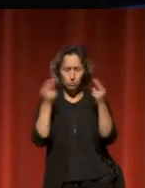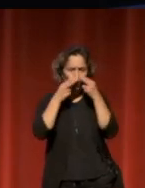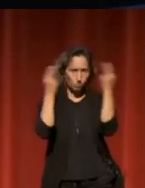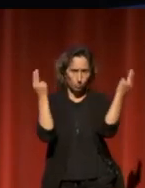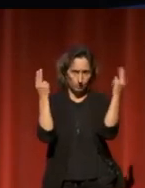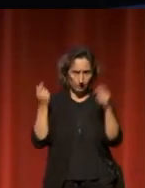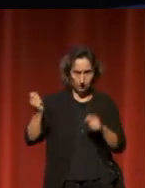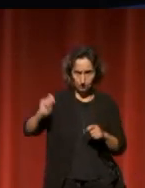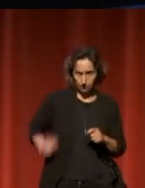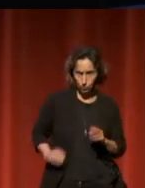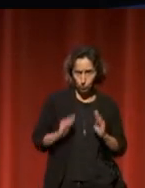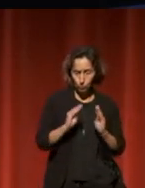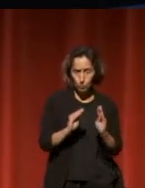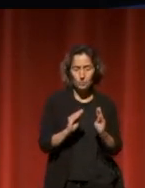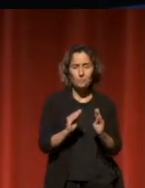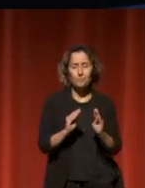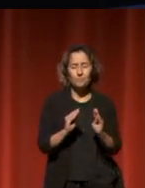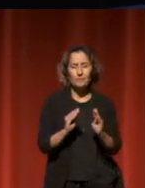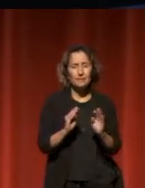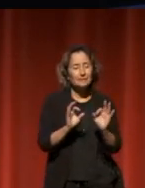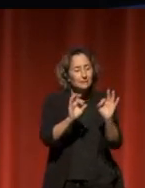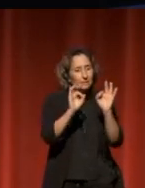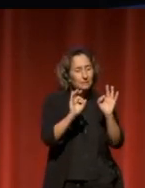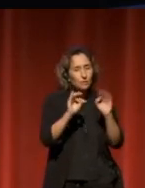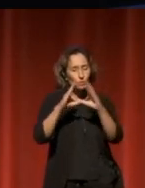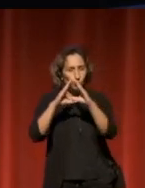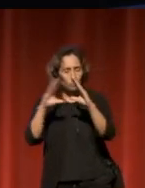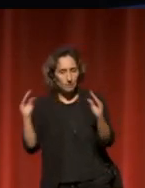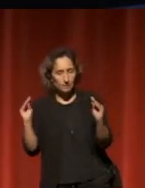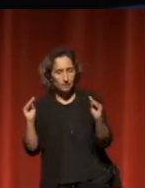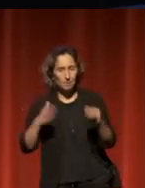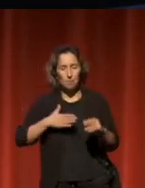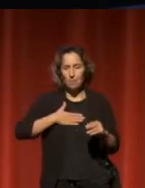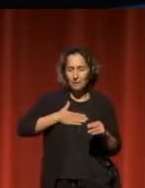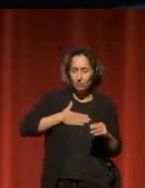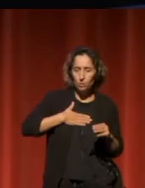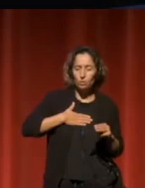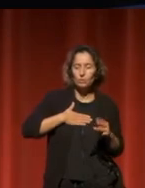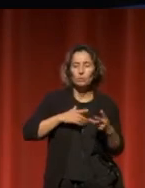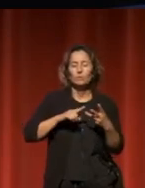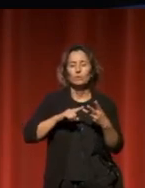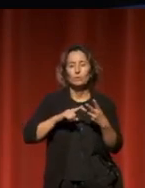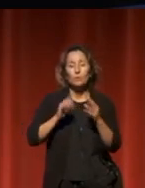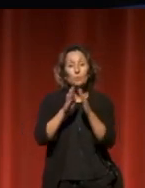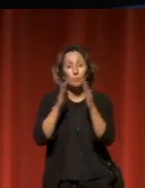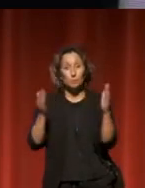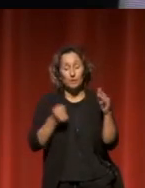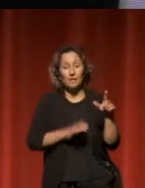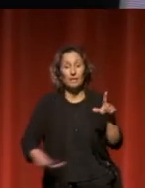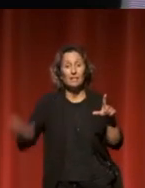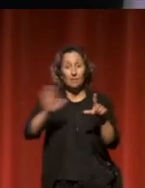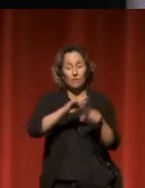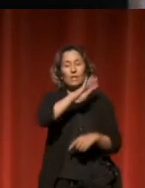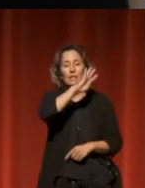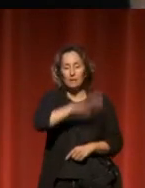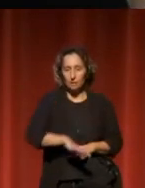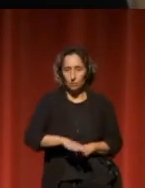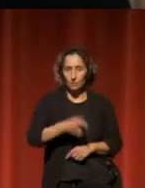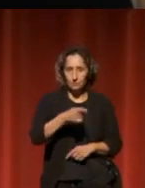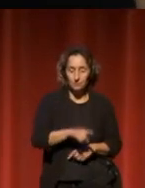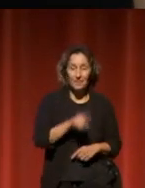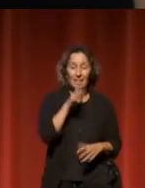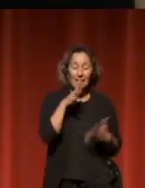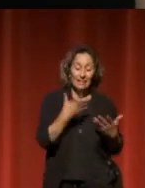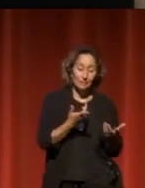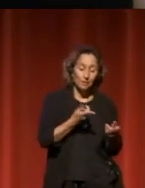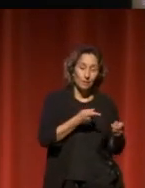públicas, especializadas, universitarias, patrimoniales y en la Biblioteca Nacional de Cataluña. Actualmente combina